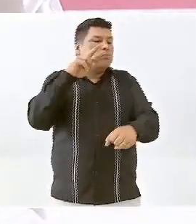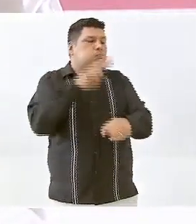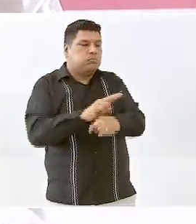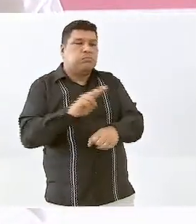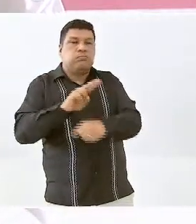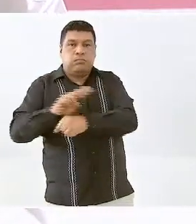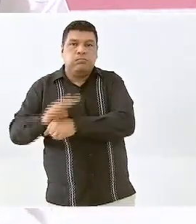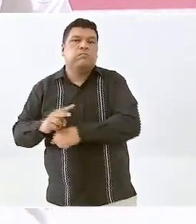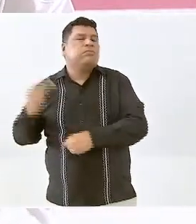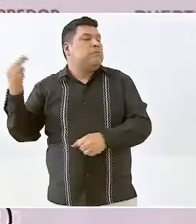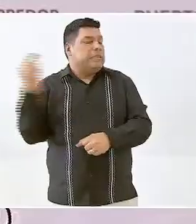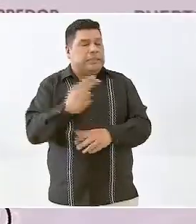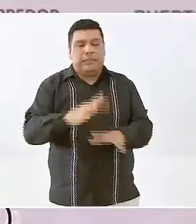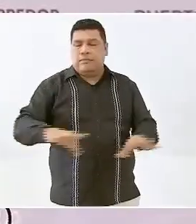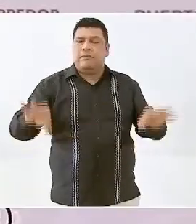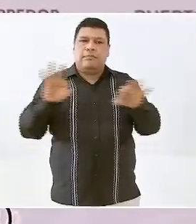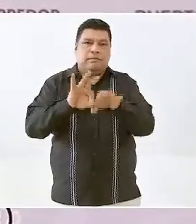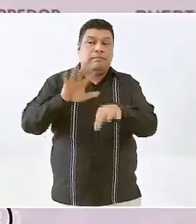del Estado.